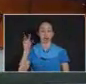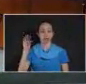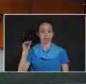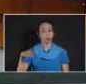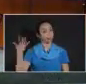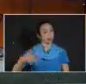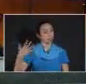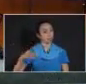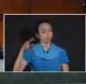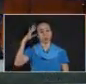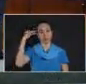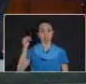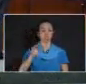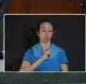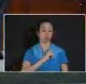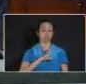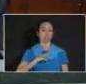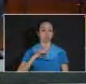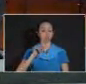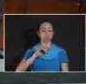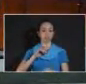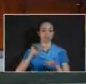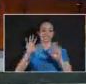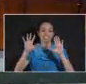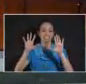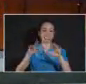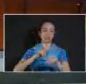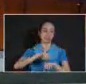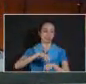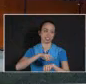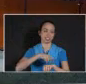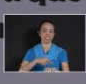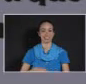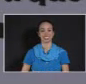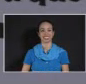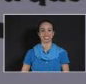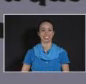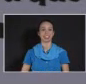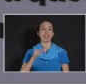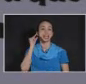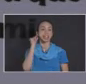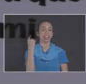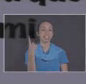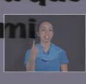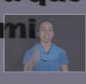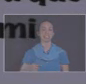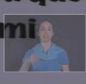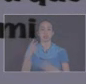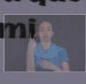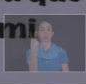solo tengo 15 minutos, 10 ahora. Génesis 24:6, el Señor le dice